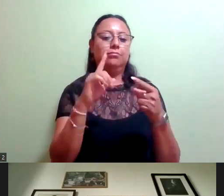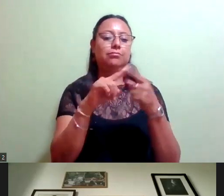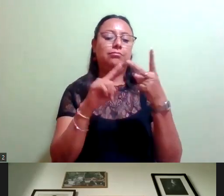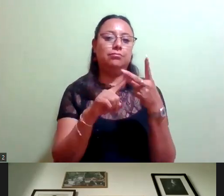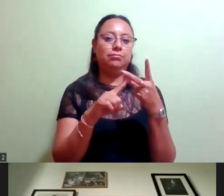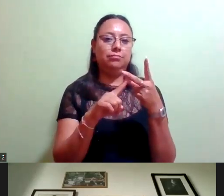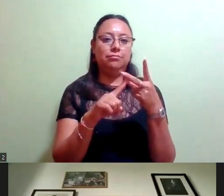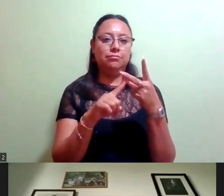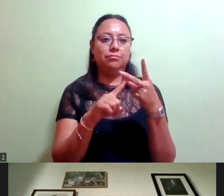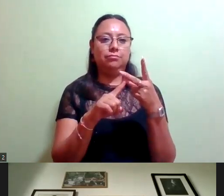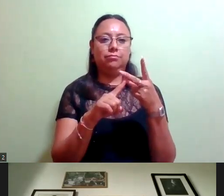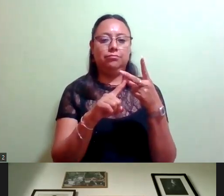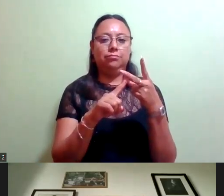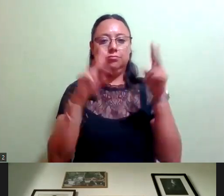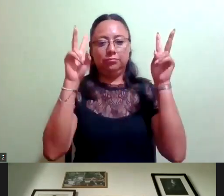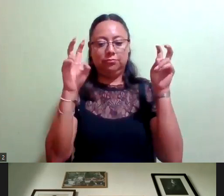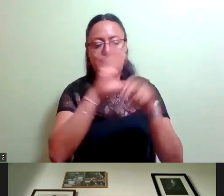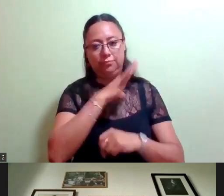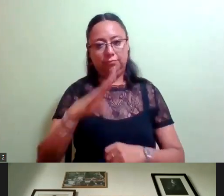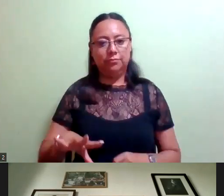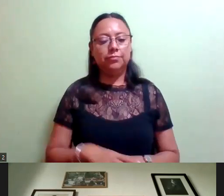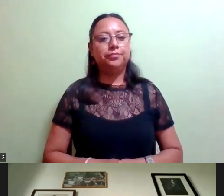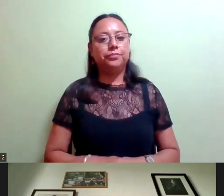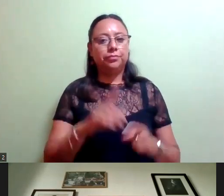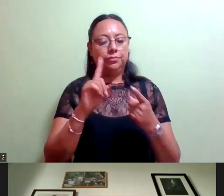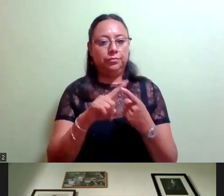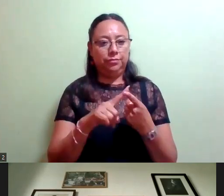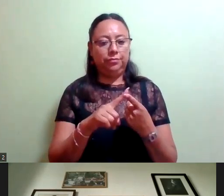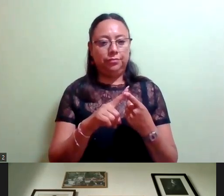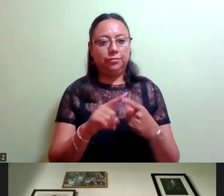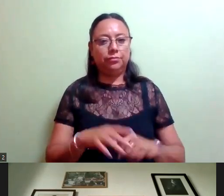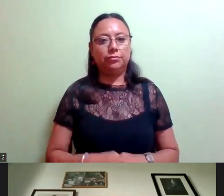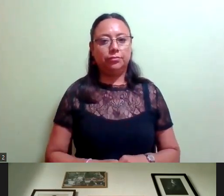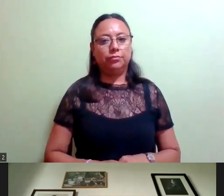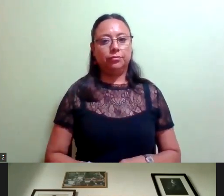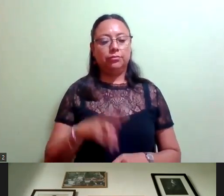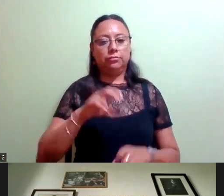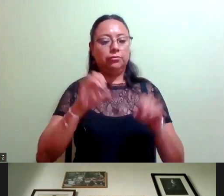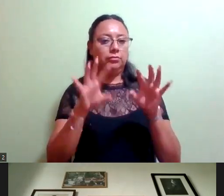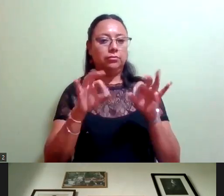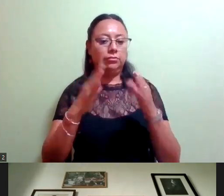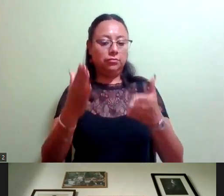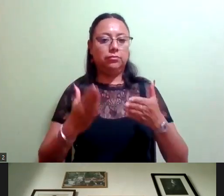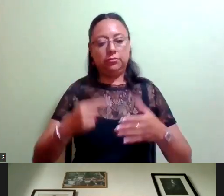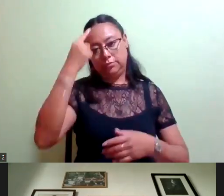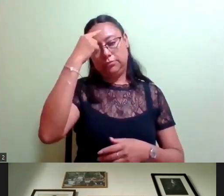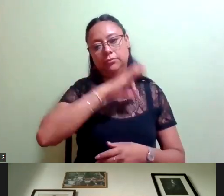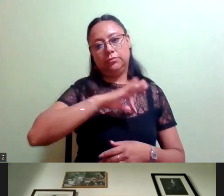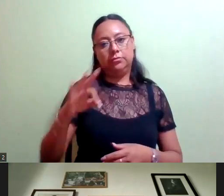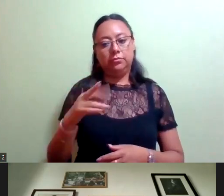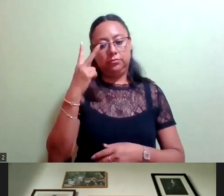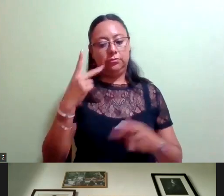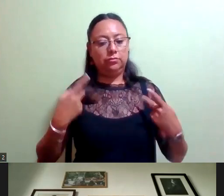de tocar dos asuntos generales. Para precisar que si bien se recibió el oficio por el que 2